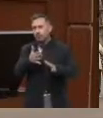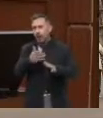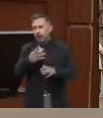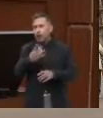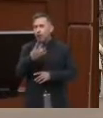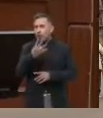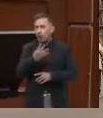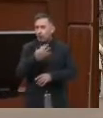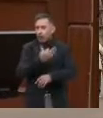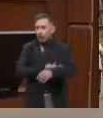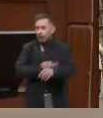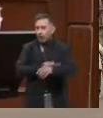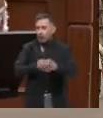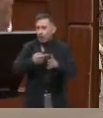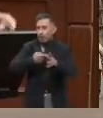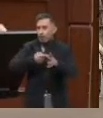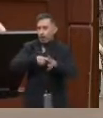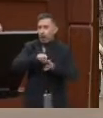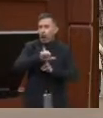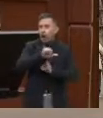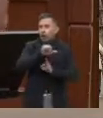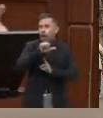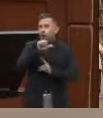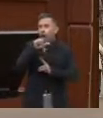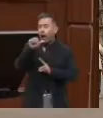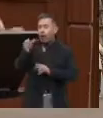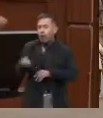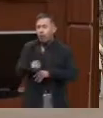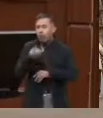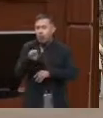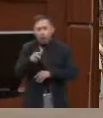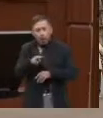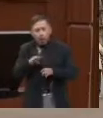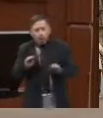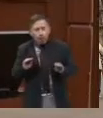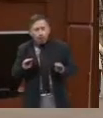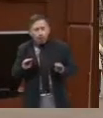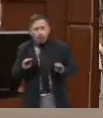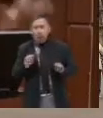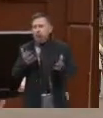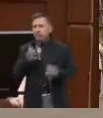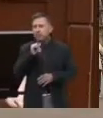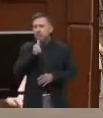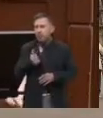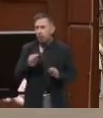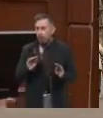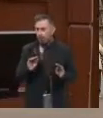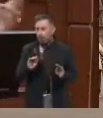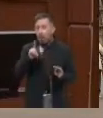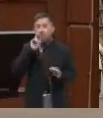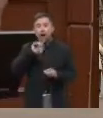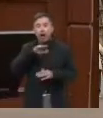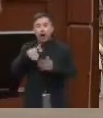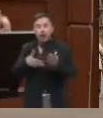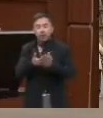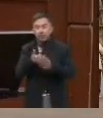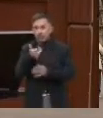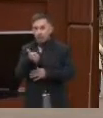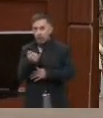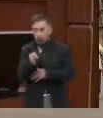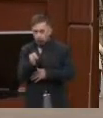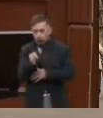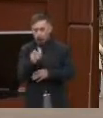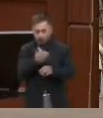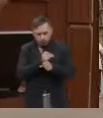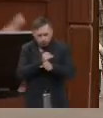no hace nada. Es hasta que nosotros, al día siguiente, el día 6 de junio, una vez que ya se tienen todos los